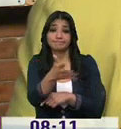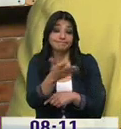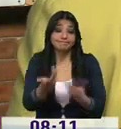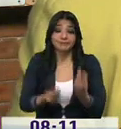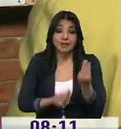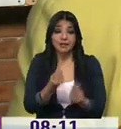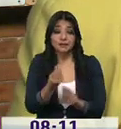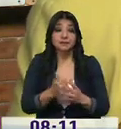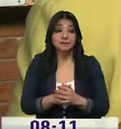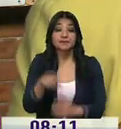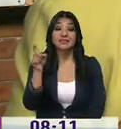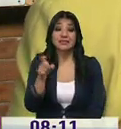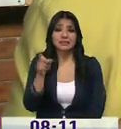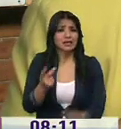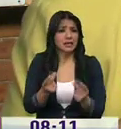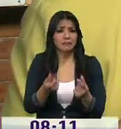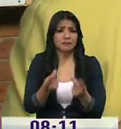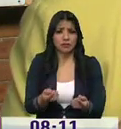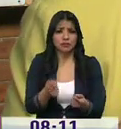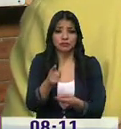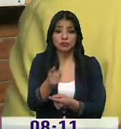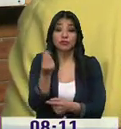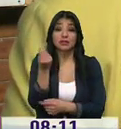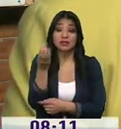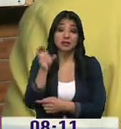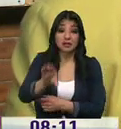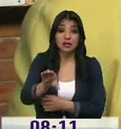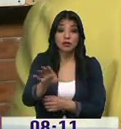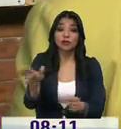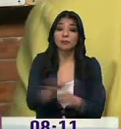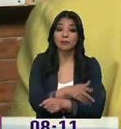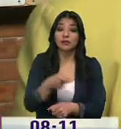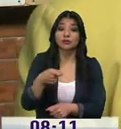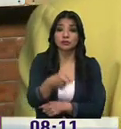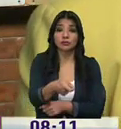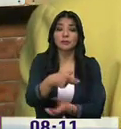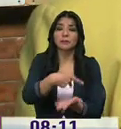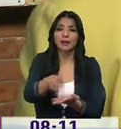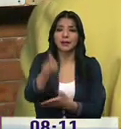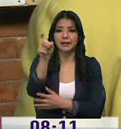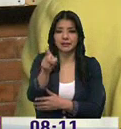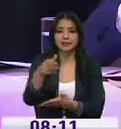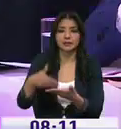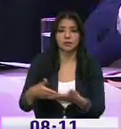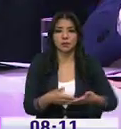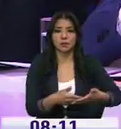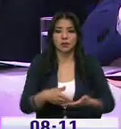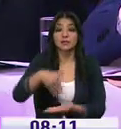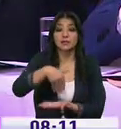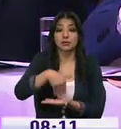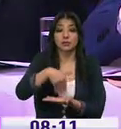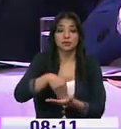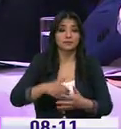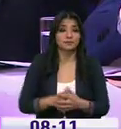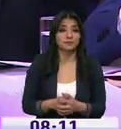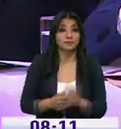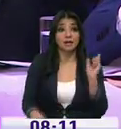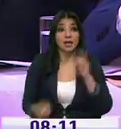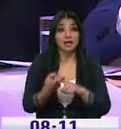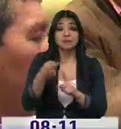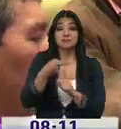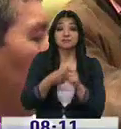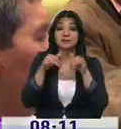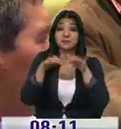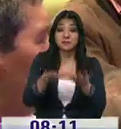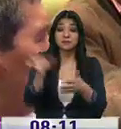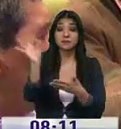la necesidad imperiosa de ubicar esos fondos para cubrir las necesidades de los guaguacentros. Autoridades esperan que hasta el mes de septiembre este